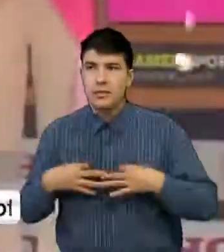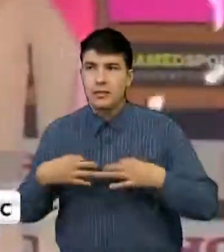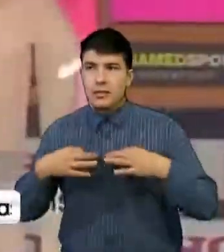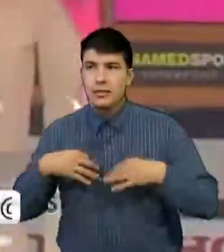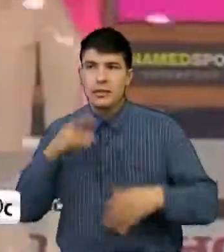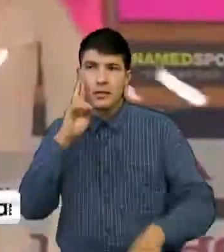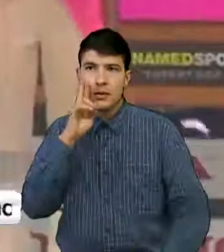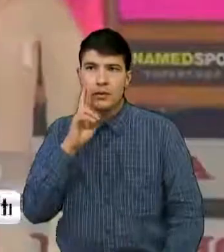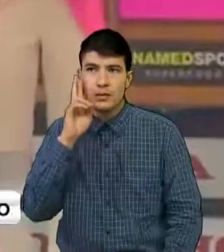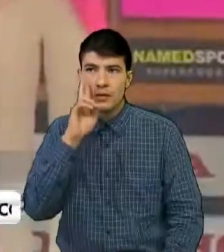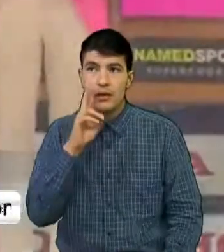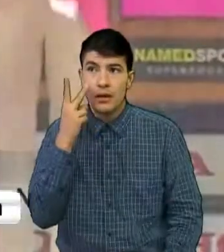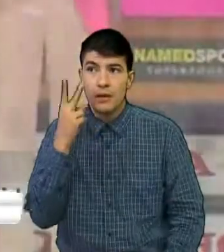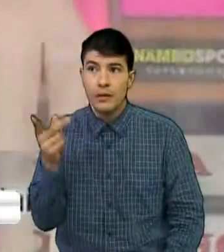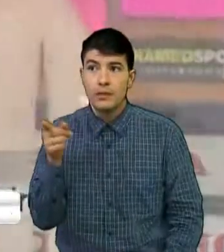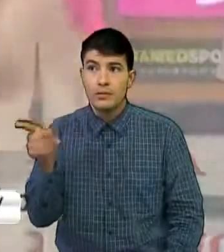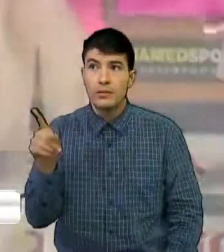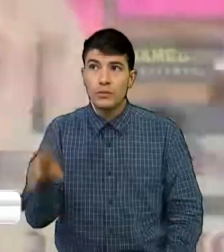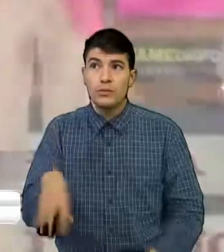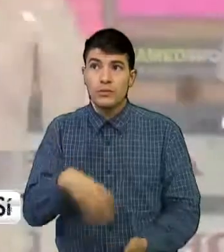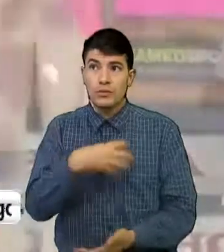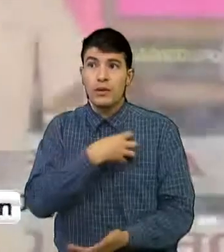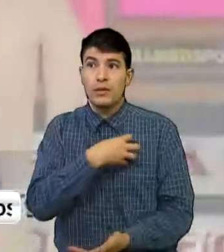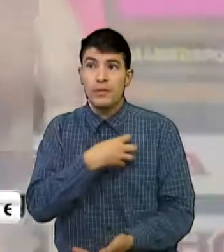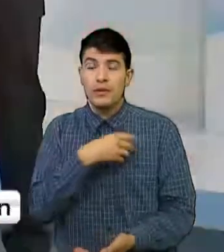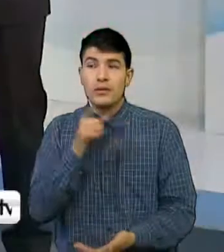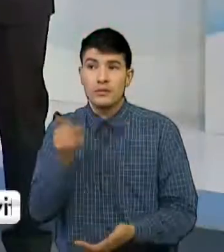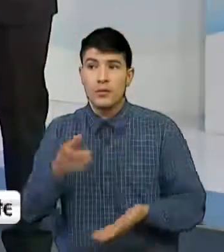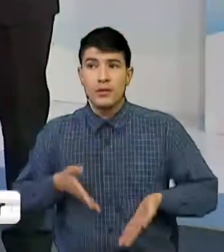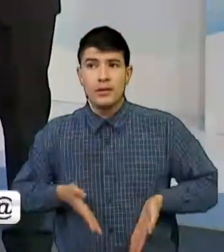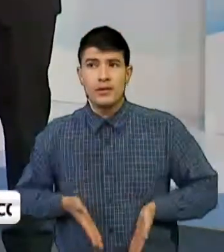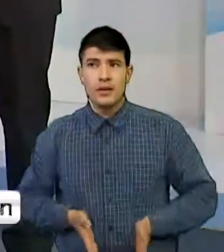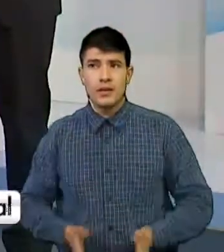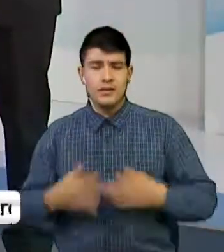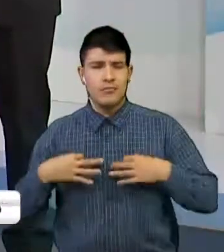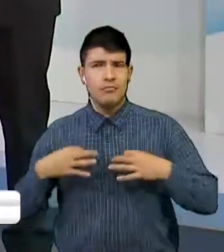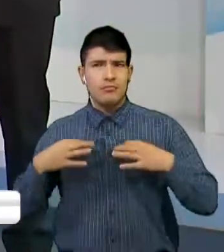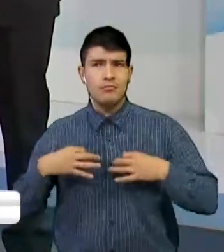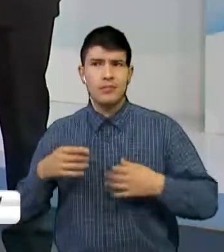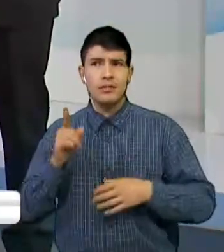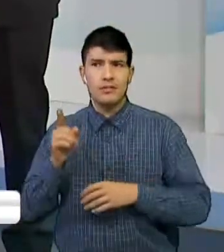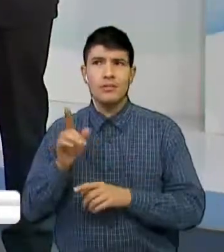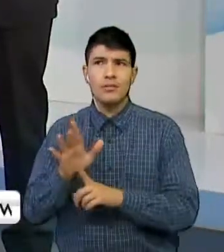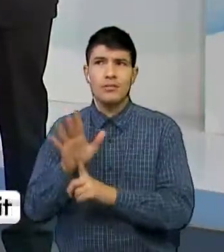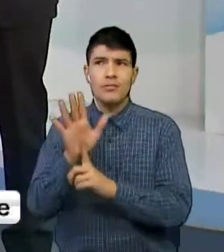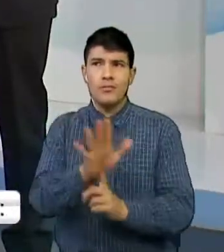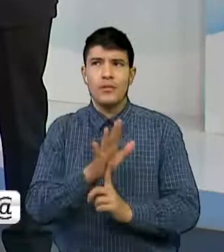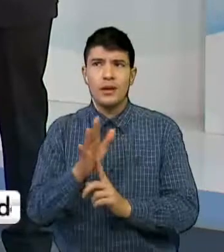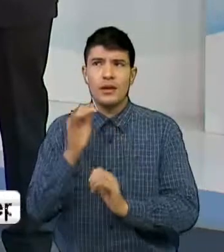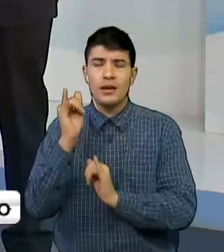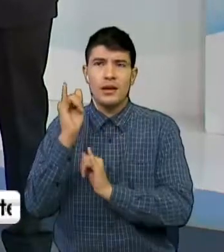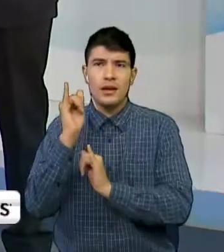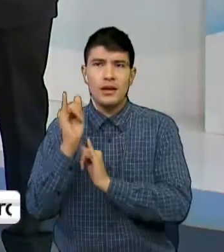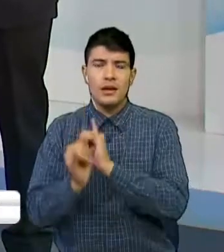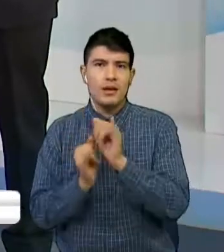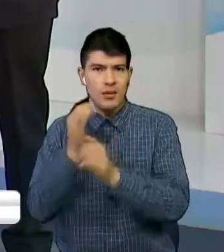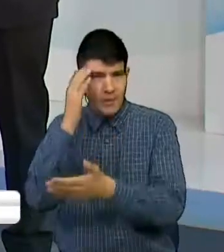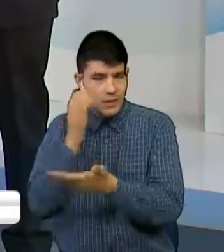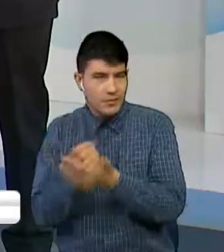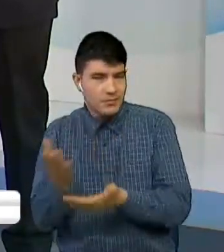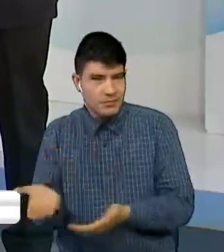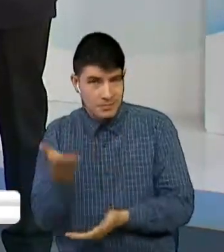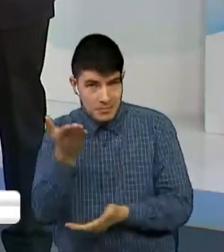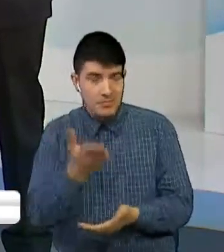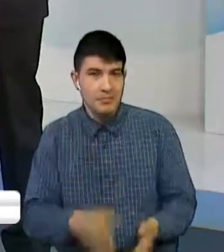rosa allí sólo se suben los campeones aquellos que nacieron para lucir esta camisa en el giro de italia escuchemos el que dijo a nairo quintana luego de